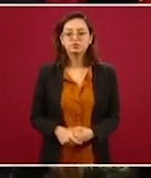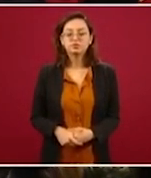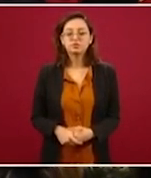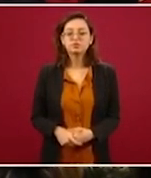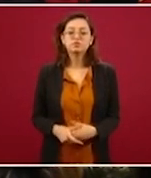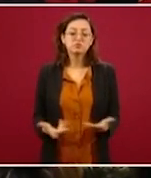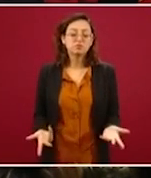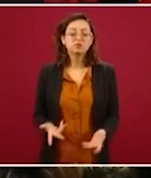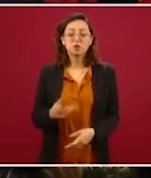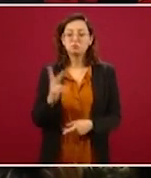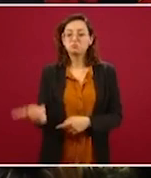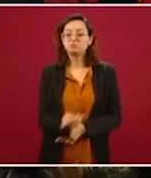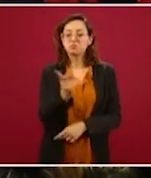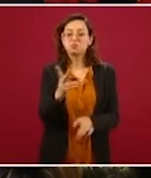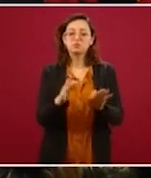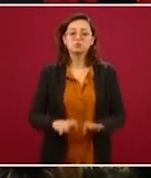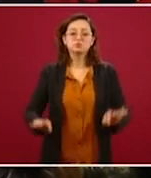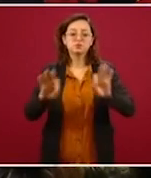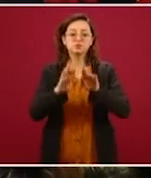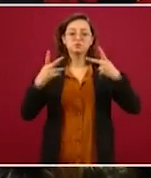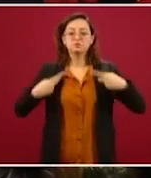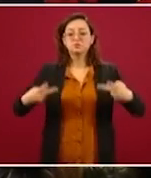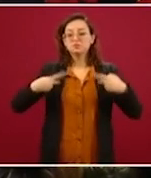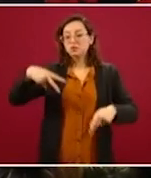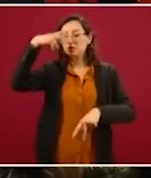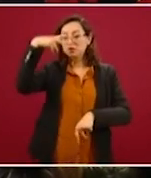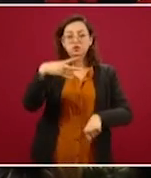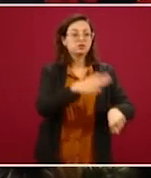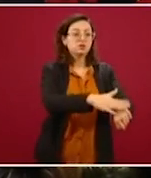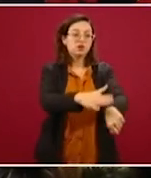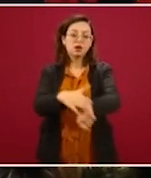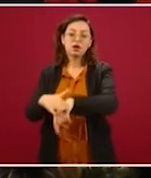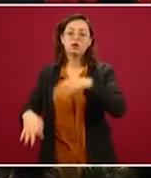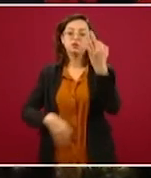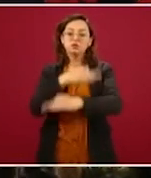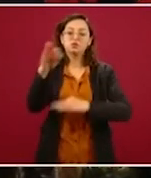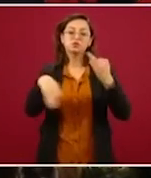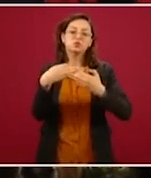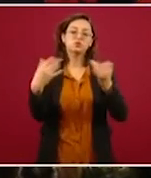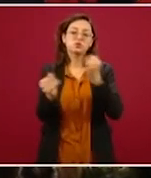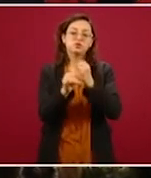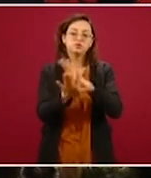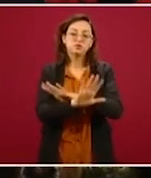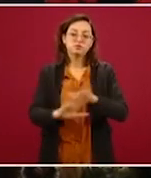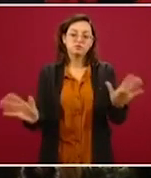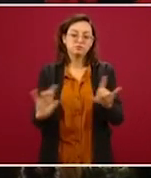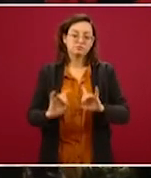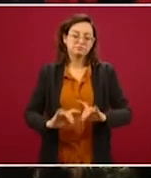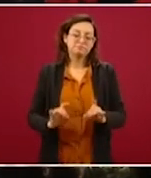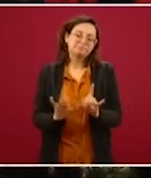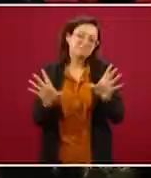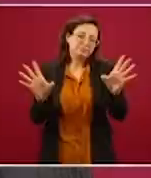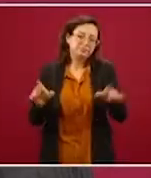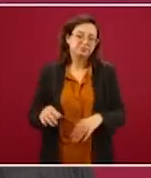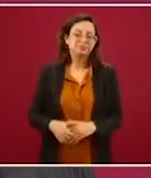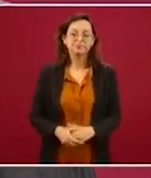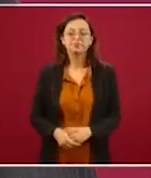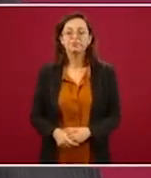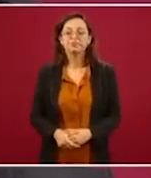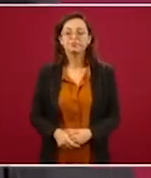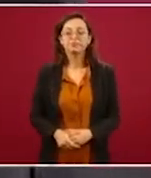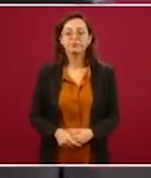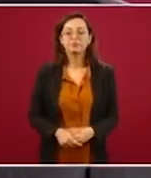informarle a todos los mexicanos sobre esta situación.